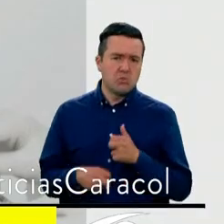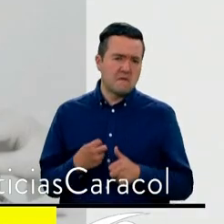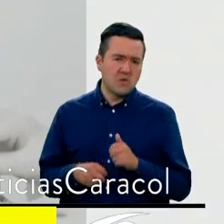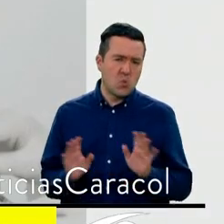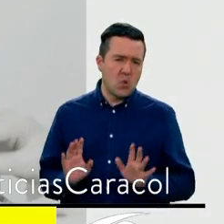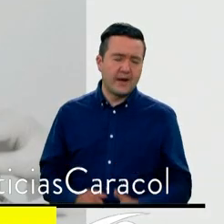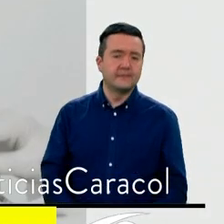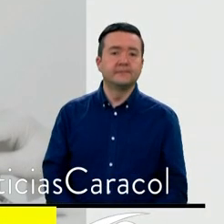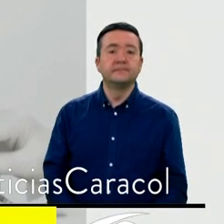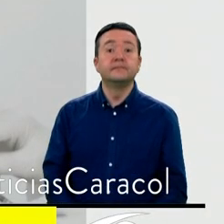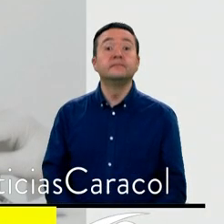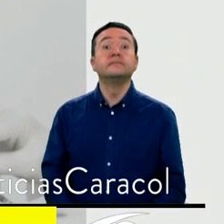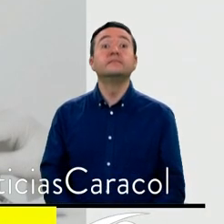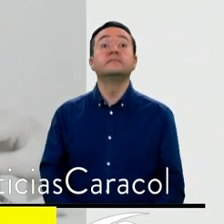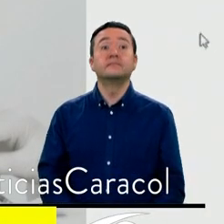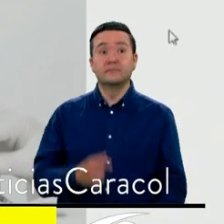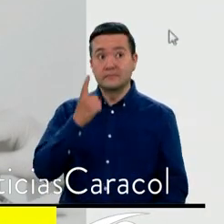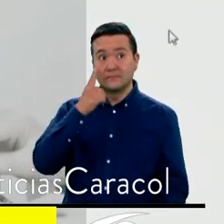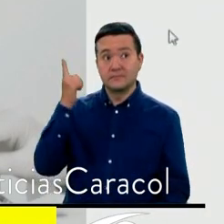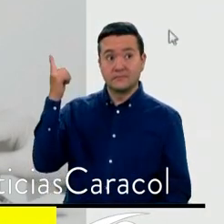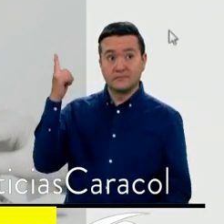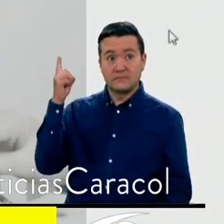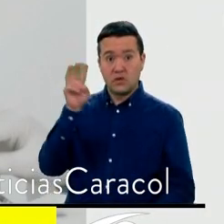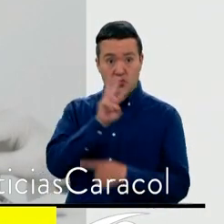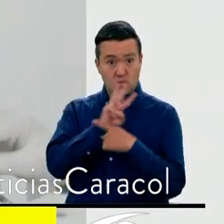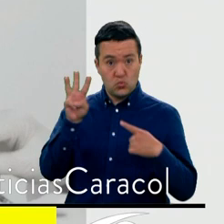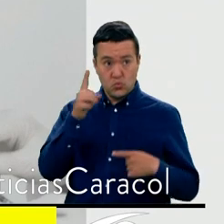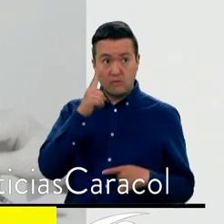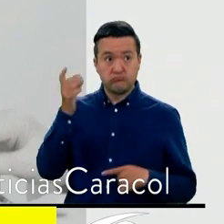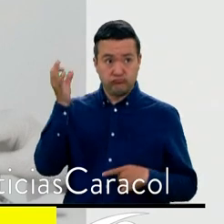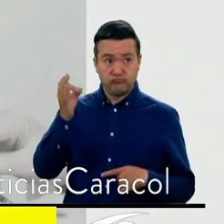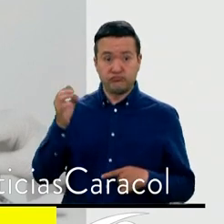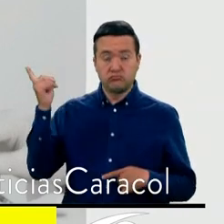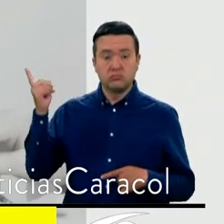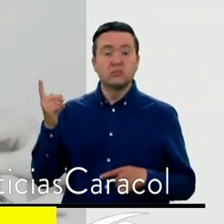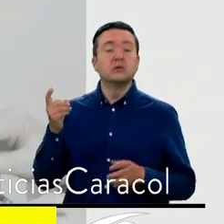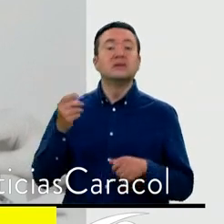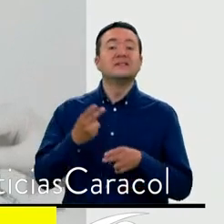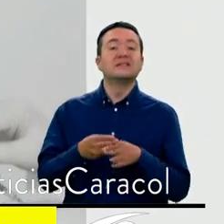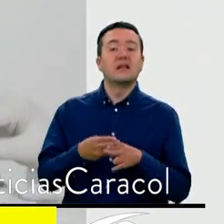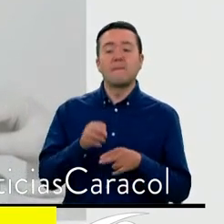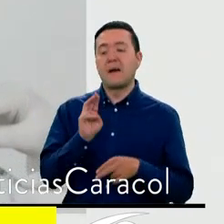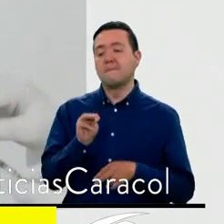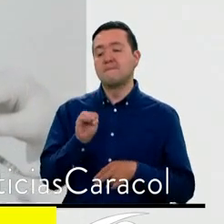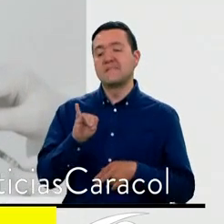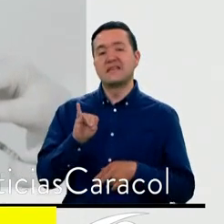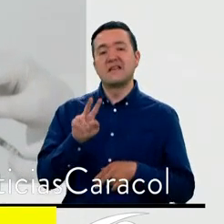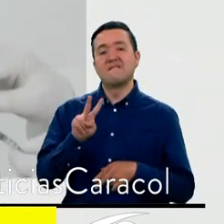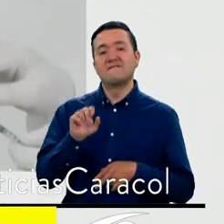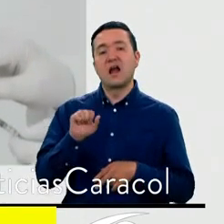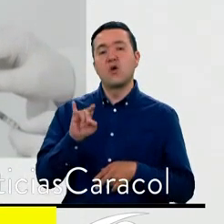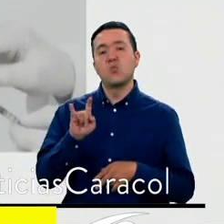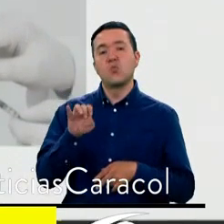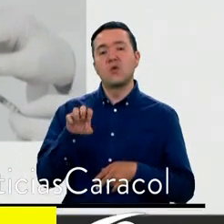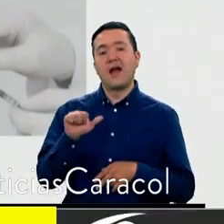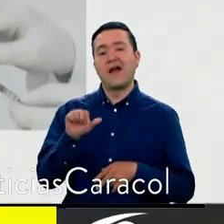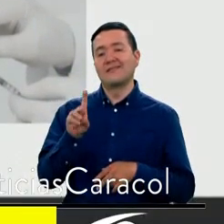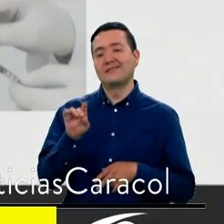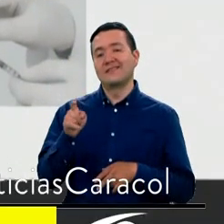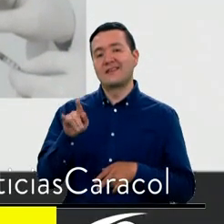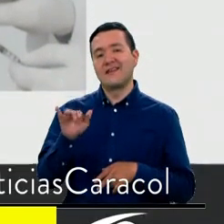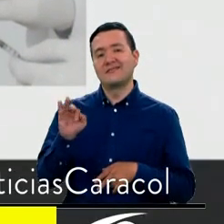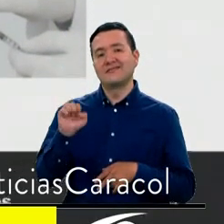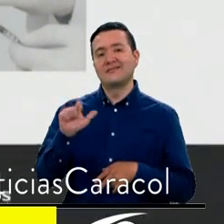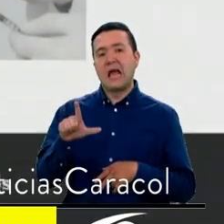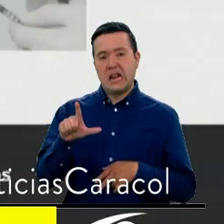del desconocimiento, páginas como esta toman fuerza. Se trata de un portal llamado Mi Vacuna Digital, que ofrece el servicio de digitalización